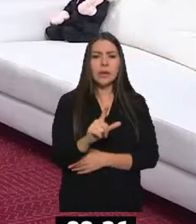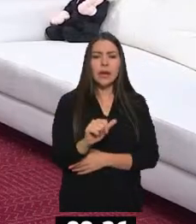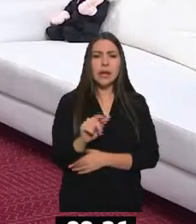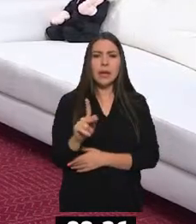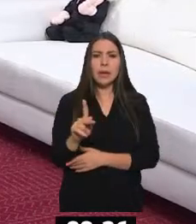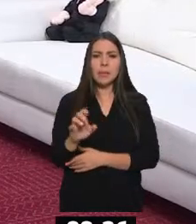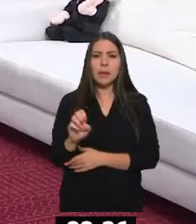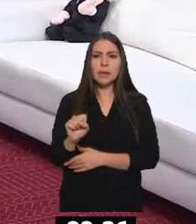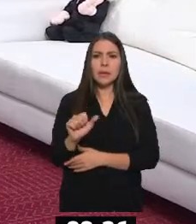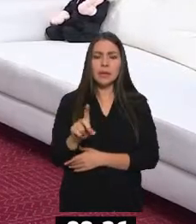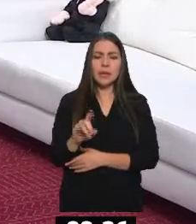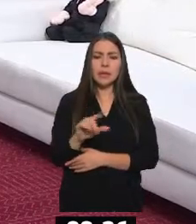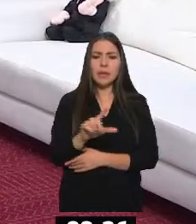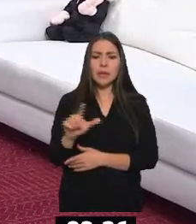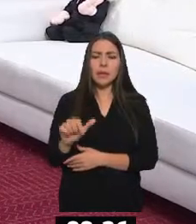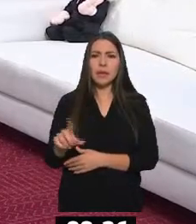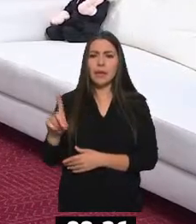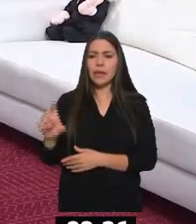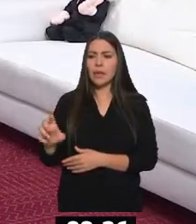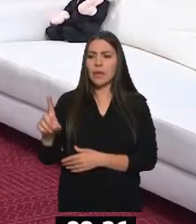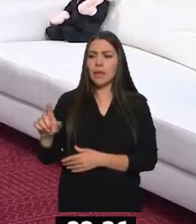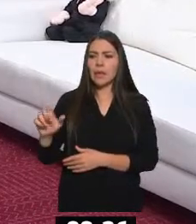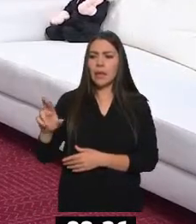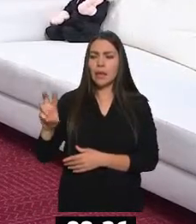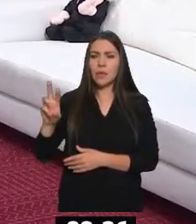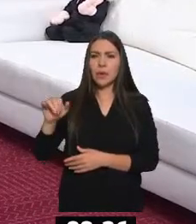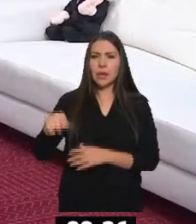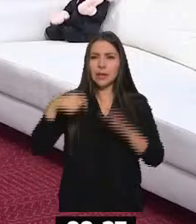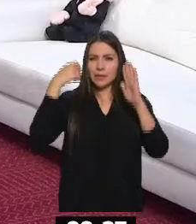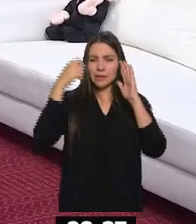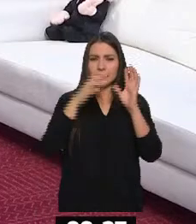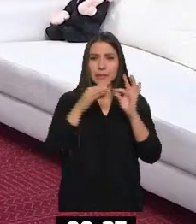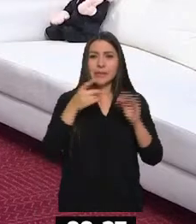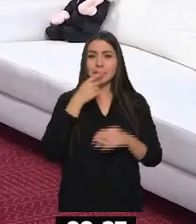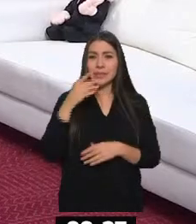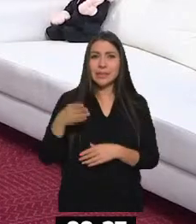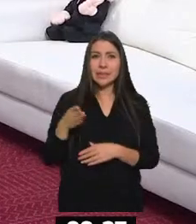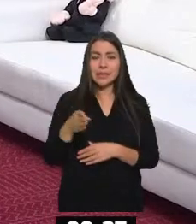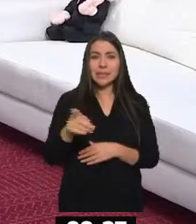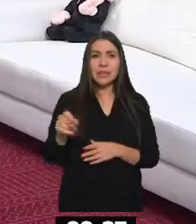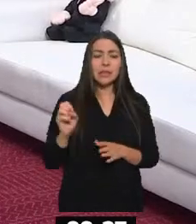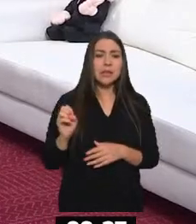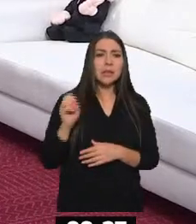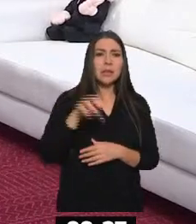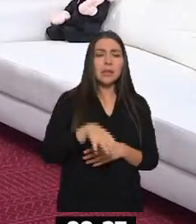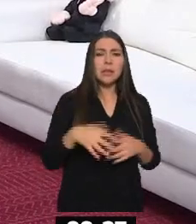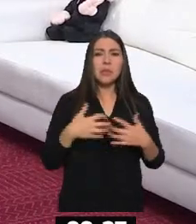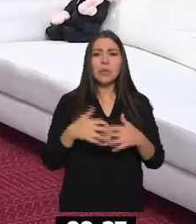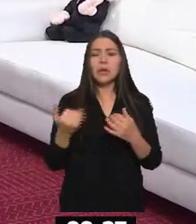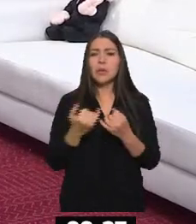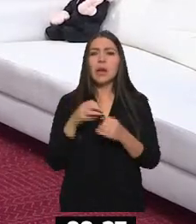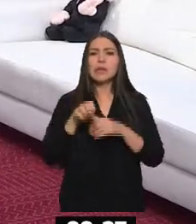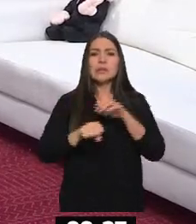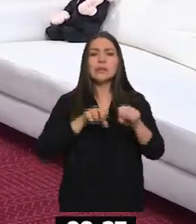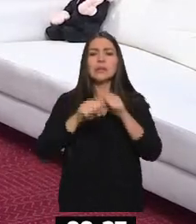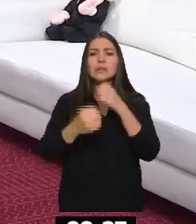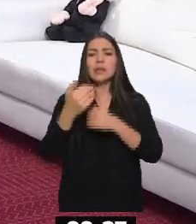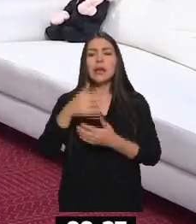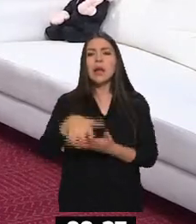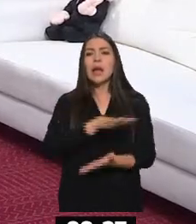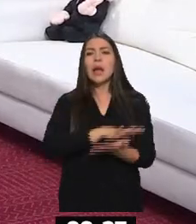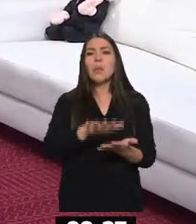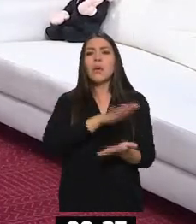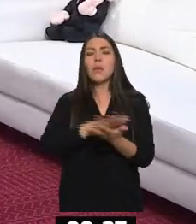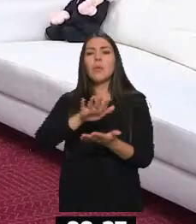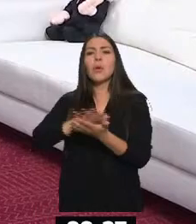Darwin. Sí, ese es buenísimo. Y que justamente la tilapia la metieron ahí para producir y también se acabó con justamente